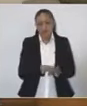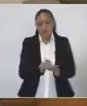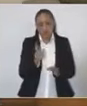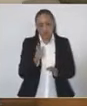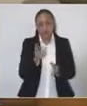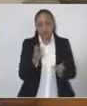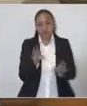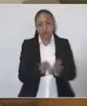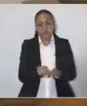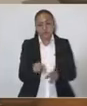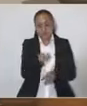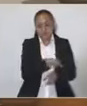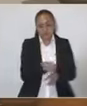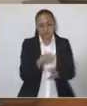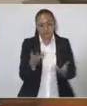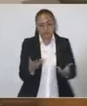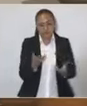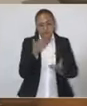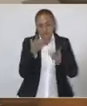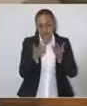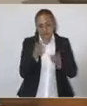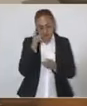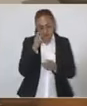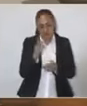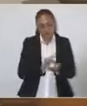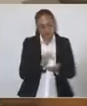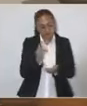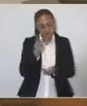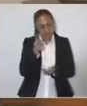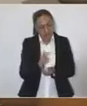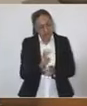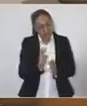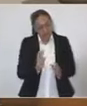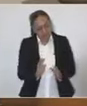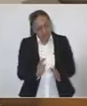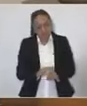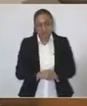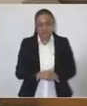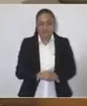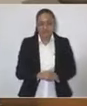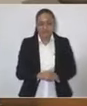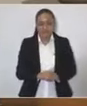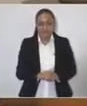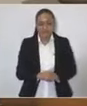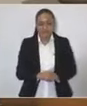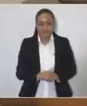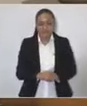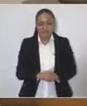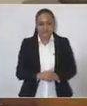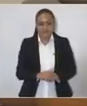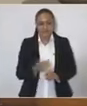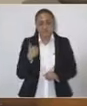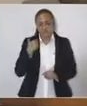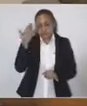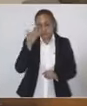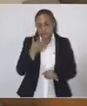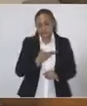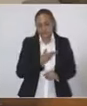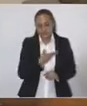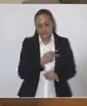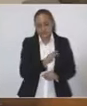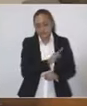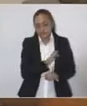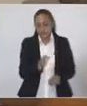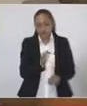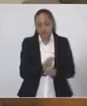porrita ahí en medio de los gritos, pues lo agradezco mucho, lo agradezco mucho. Sé que tienen el